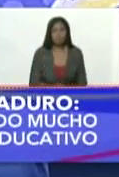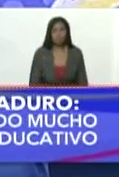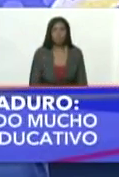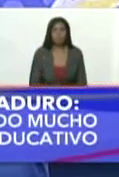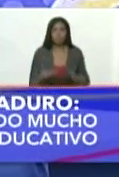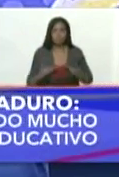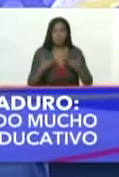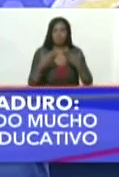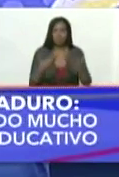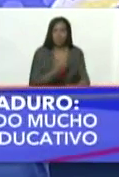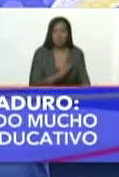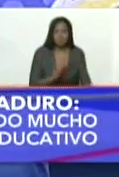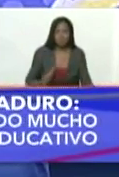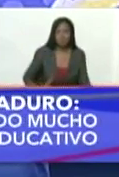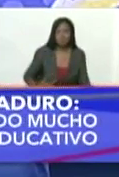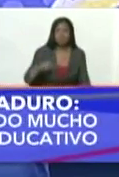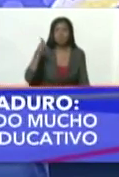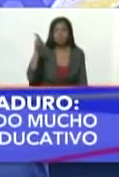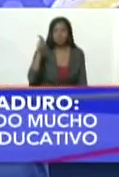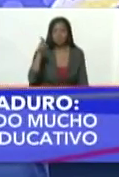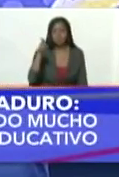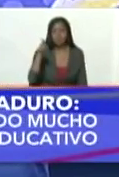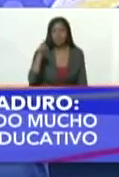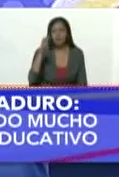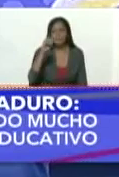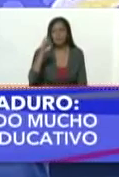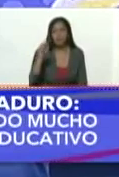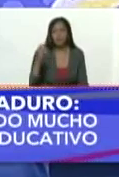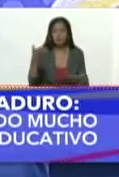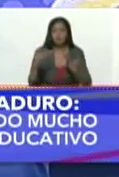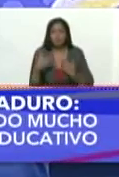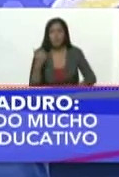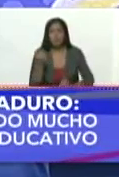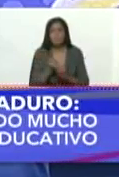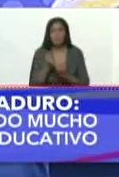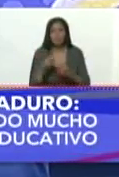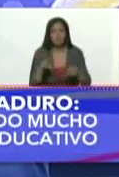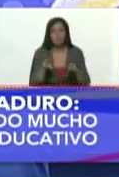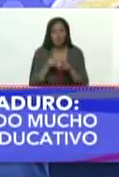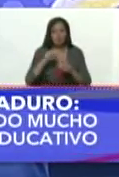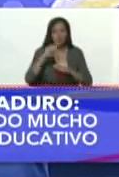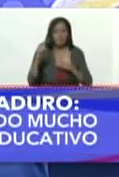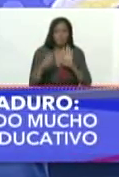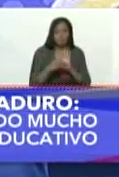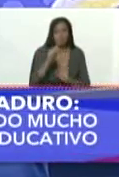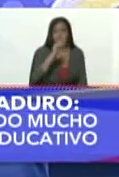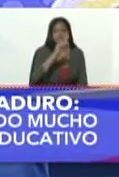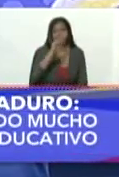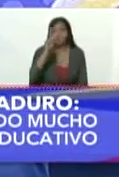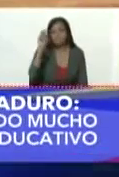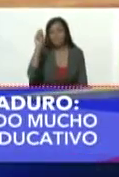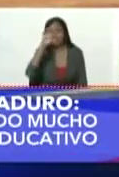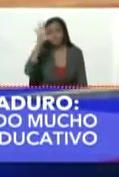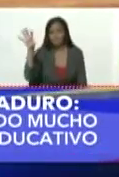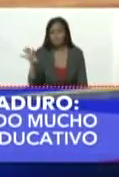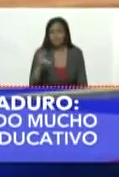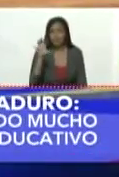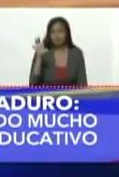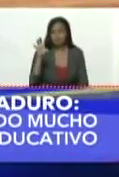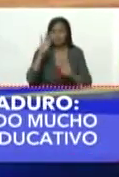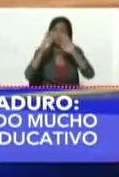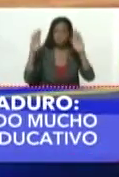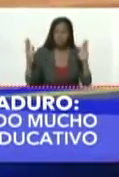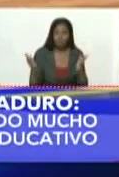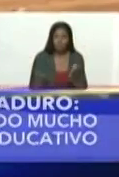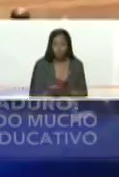entregó la presidencia en Menoal, recibió la solidaridad y el apoyo total de 120 países del mundo, y aquí